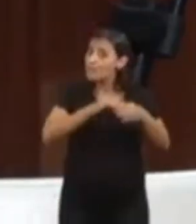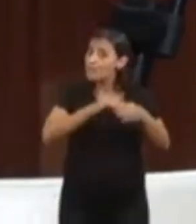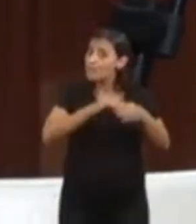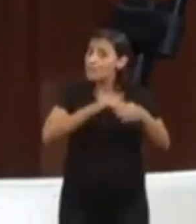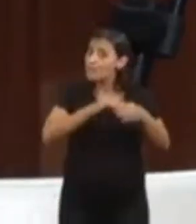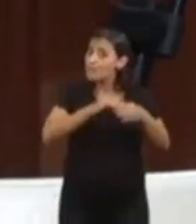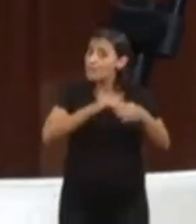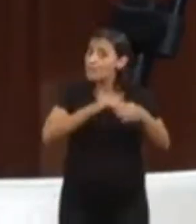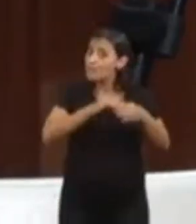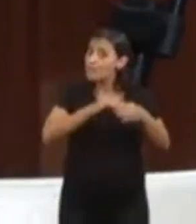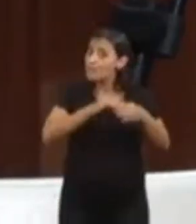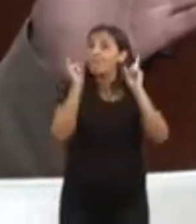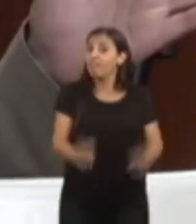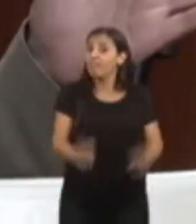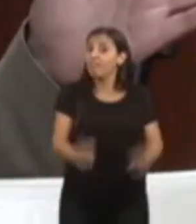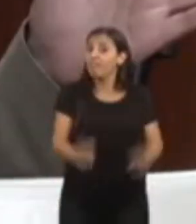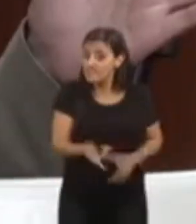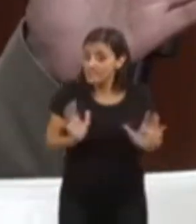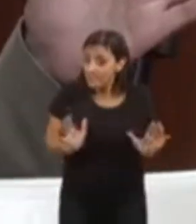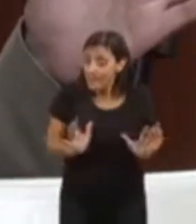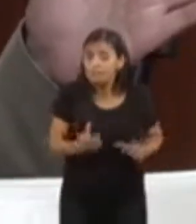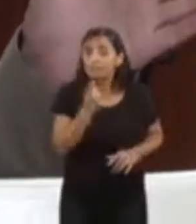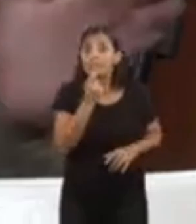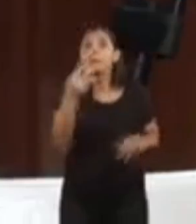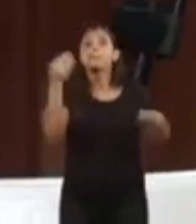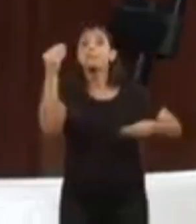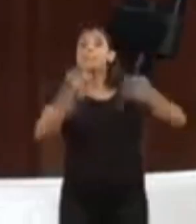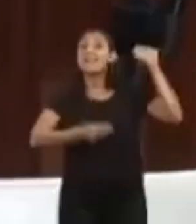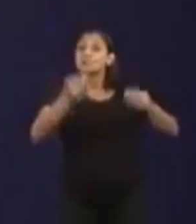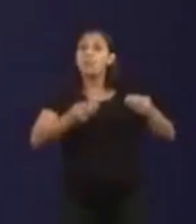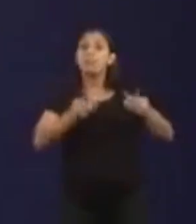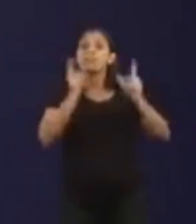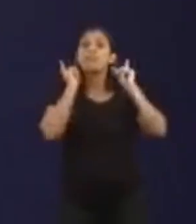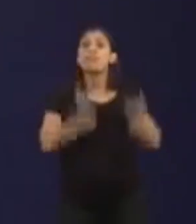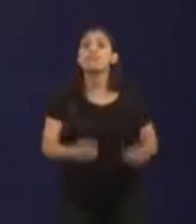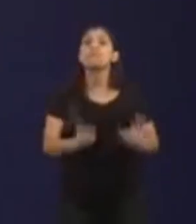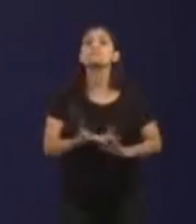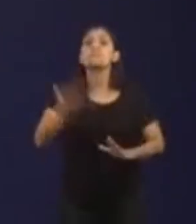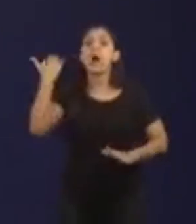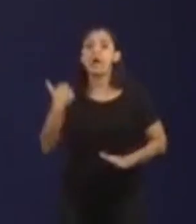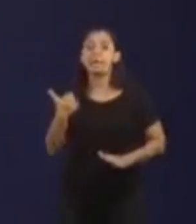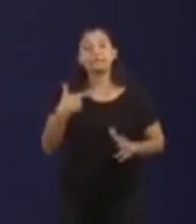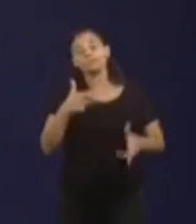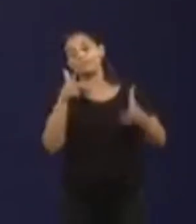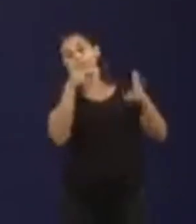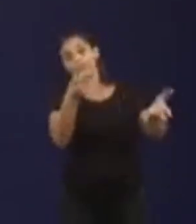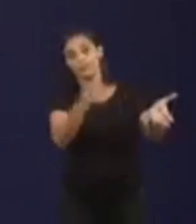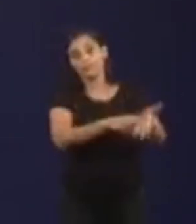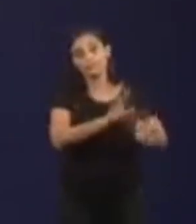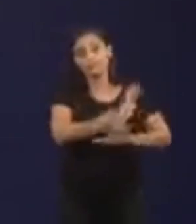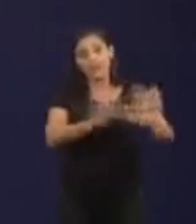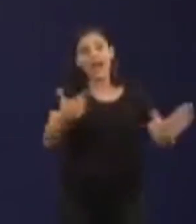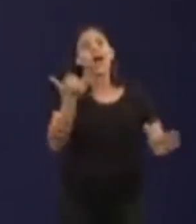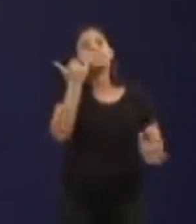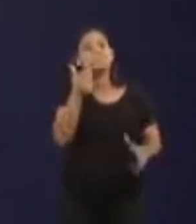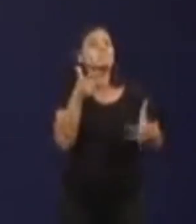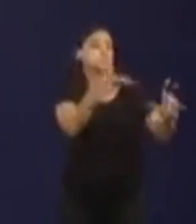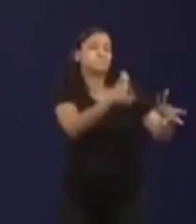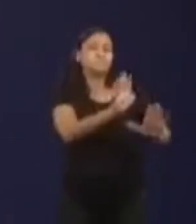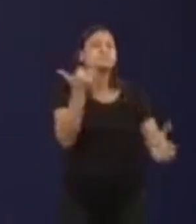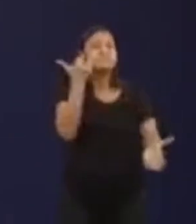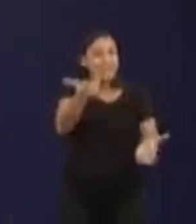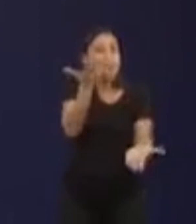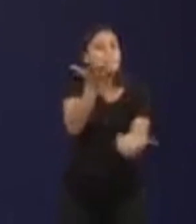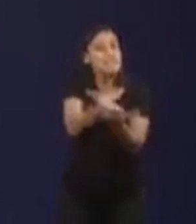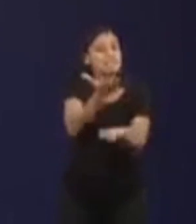moverlo y que se mantiene que se mantiene el anterior dio Le acabo de decir que se hizo una presentación para que se